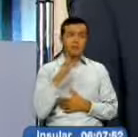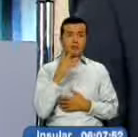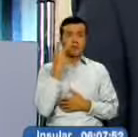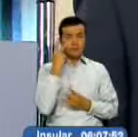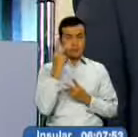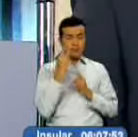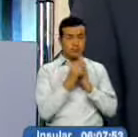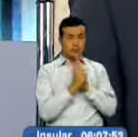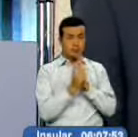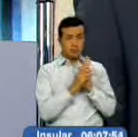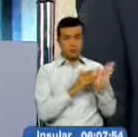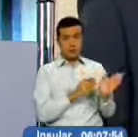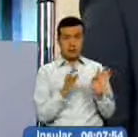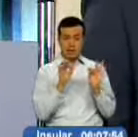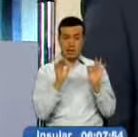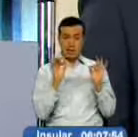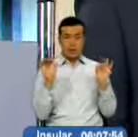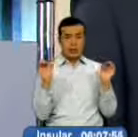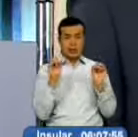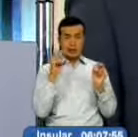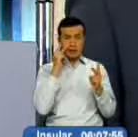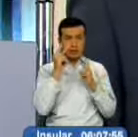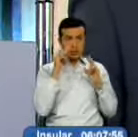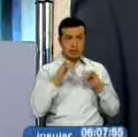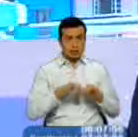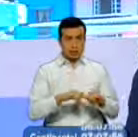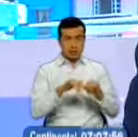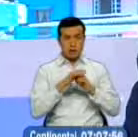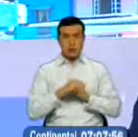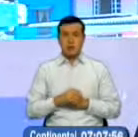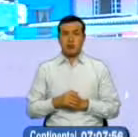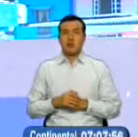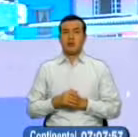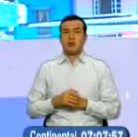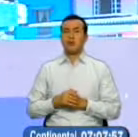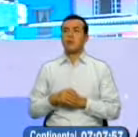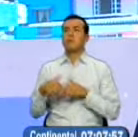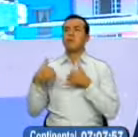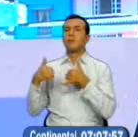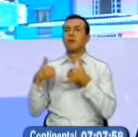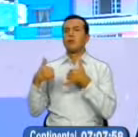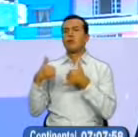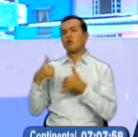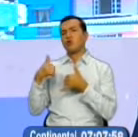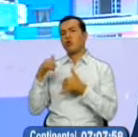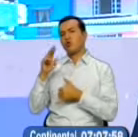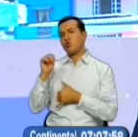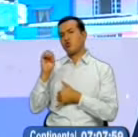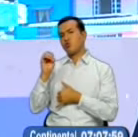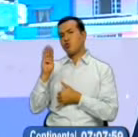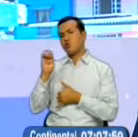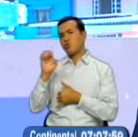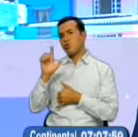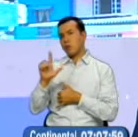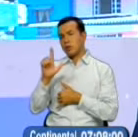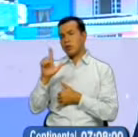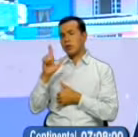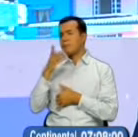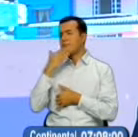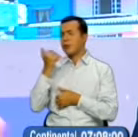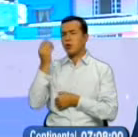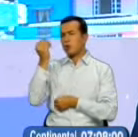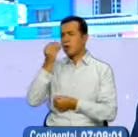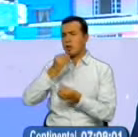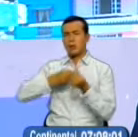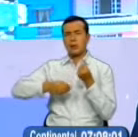calidad de calidad y en términos de profundidad? Hay este premio Nobel que es James Heckman, y él dice la mejor inversión que se